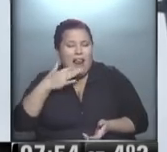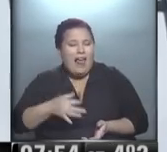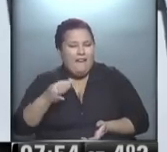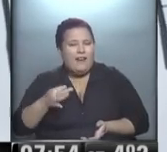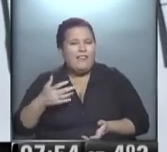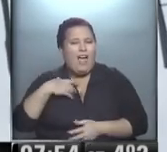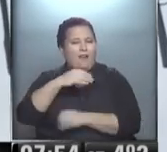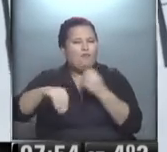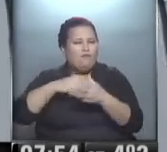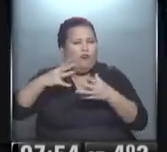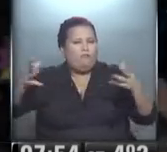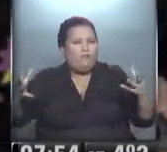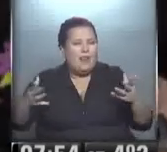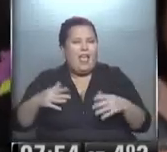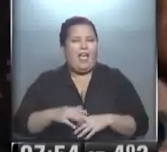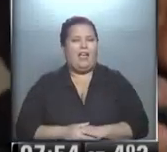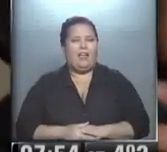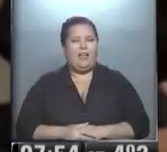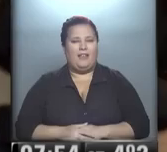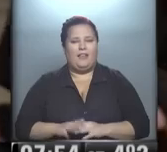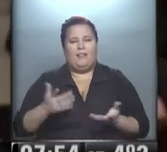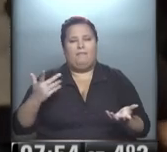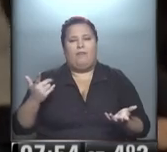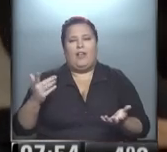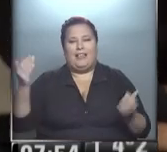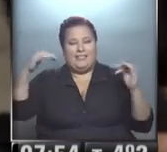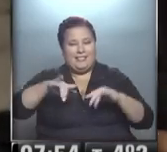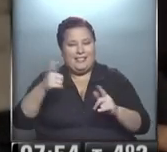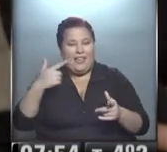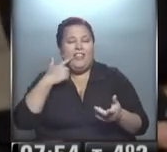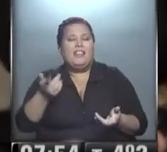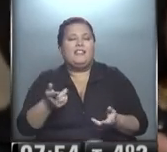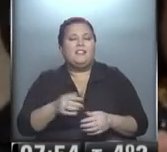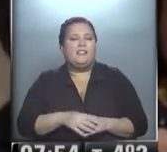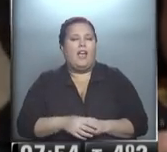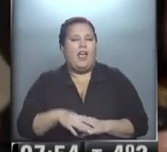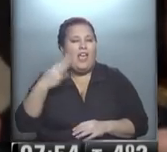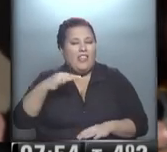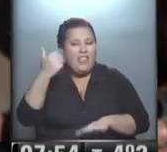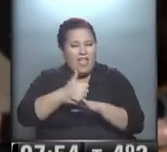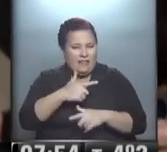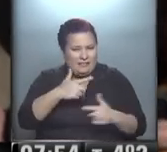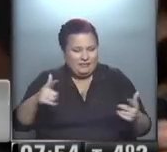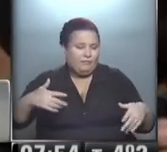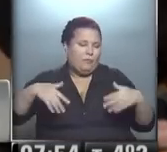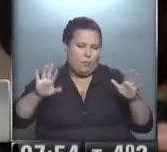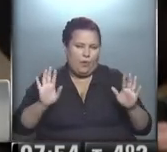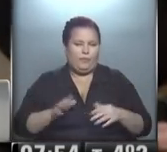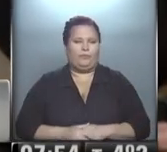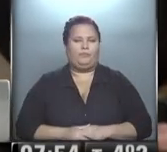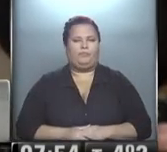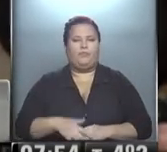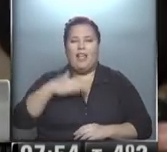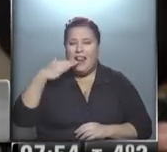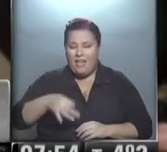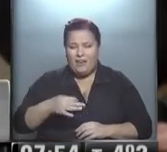somos una gran familia, una familia un poco ausente porque no vino nadie de los que supuestamente deberían estar acá, pero bueno,